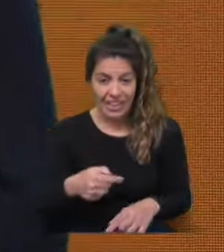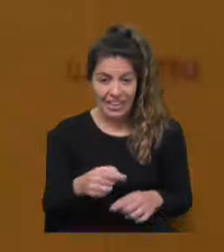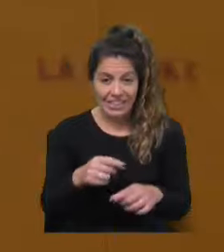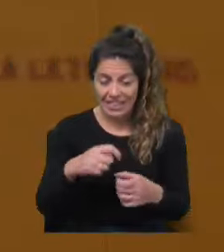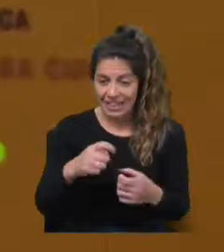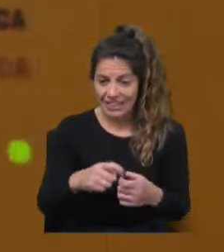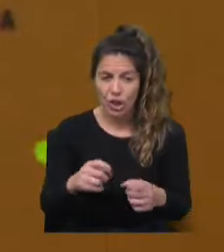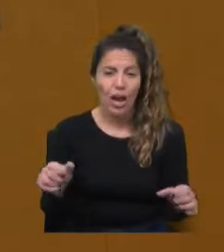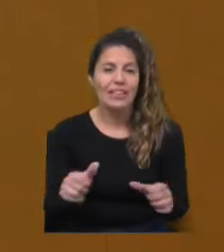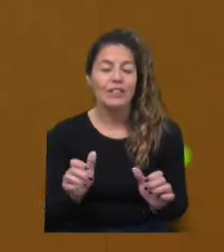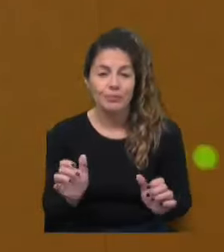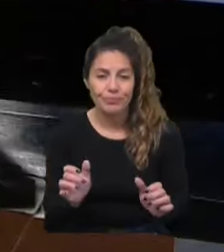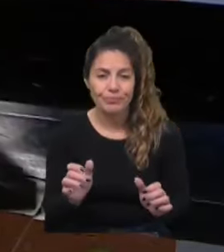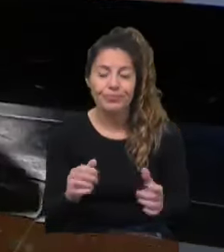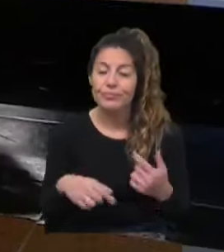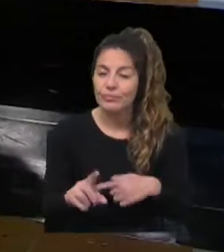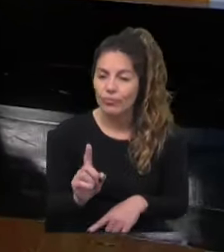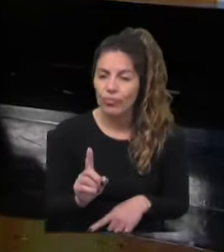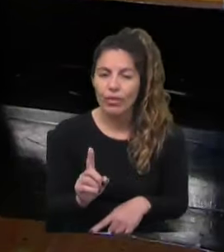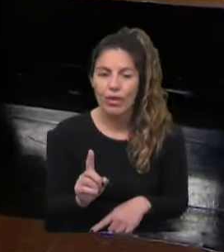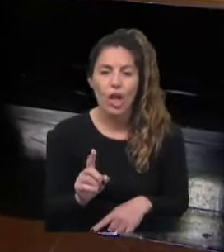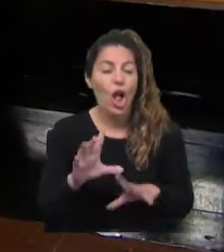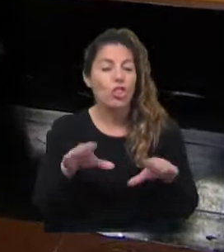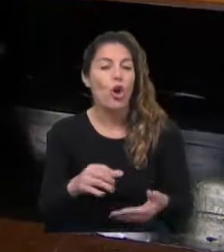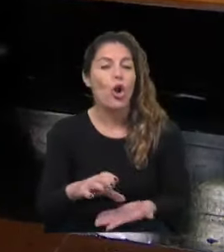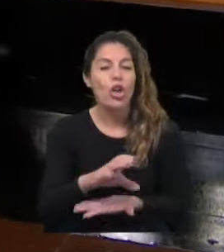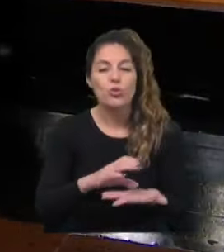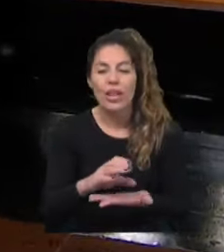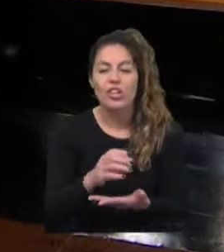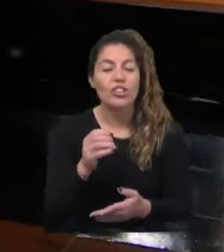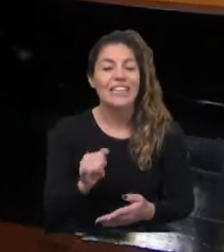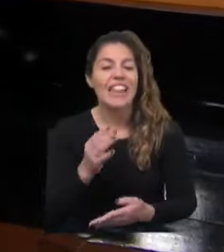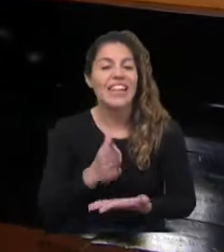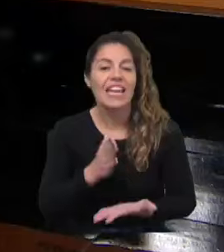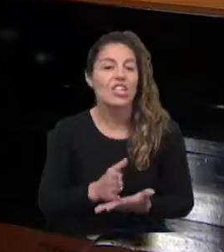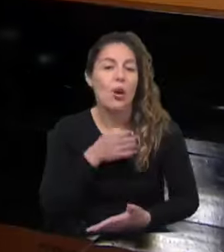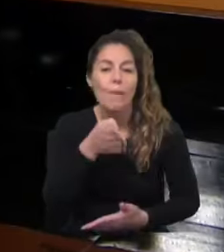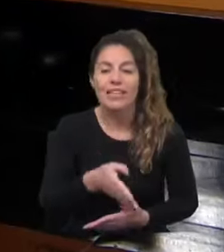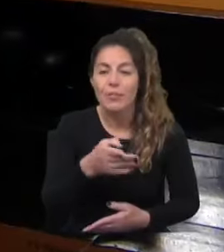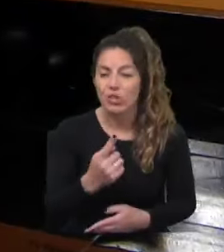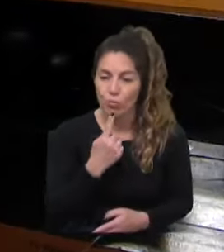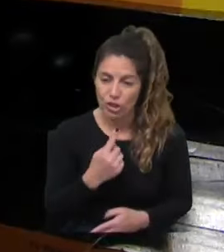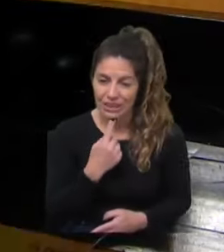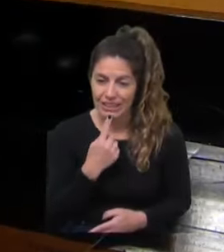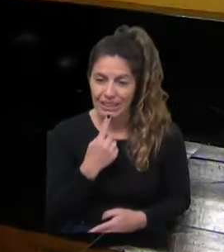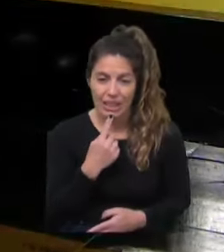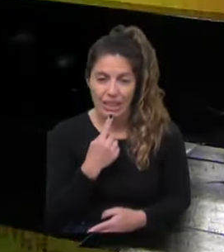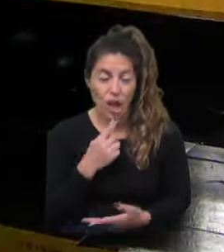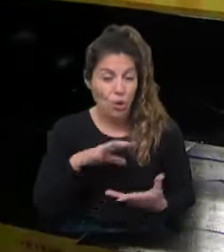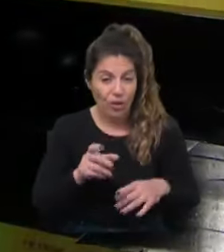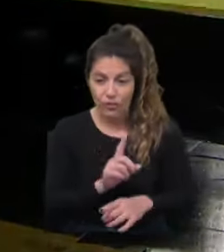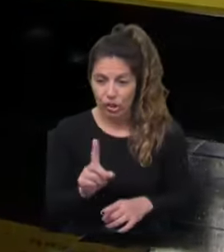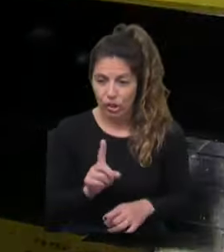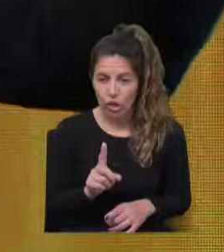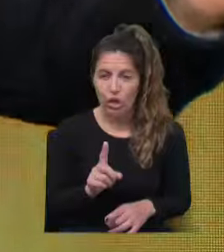activos, ¿no? Pero en todo caso, todos los ciudadanos tienen derecho a la participación política. No hay conflicto de interés. Desde